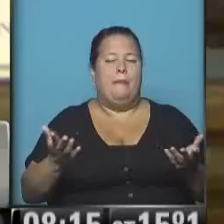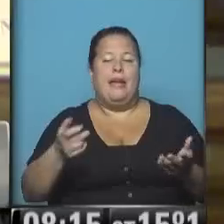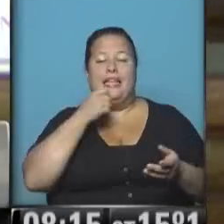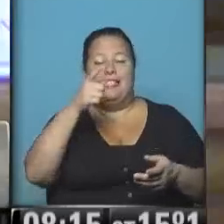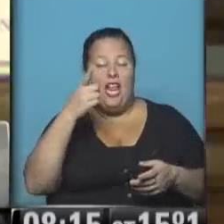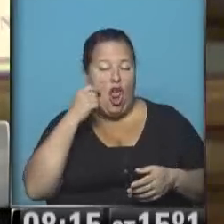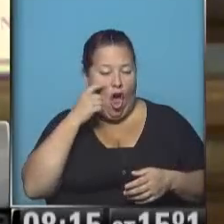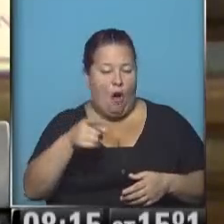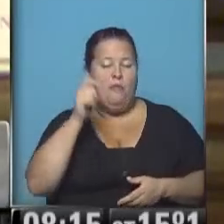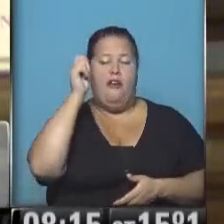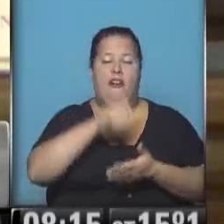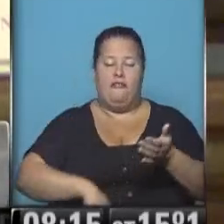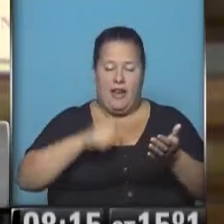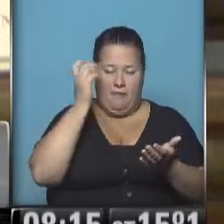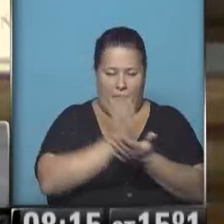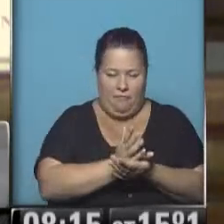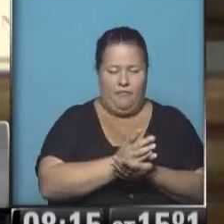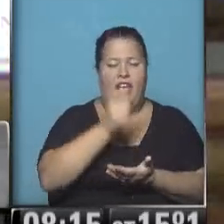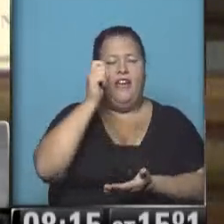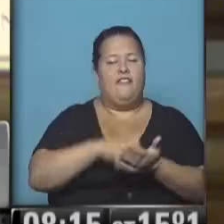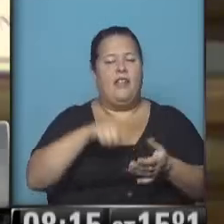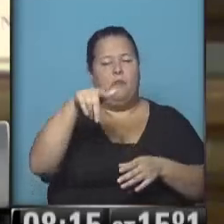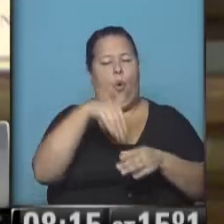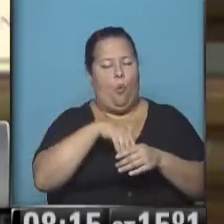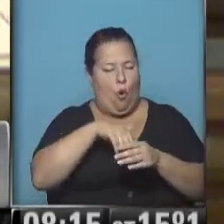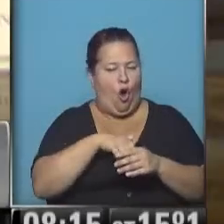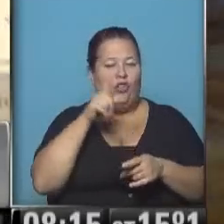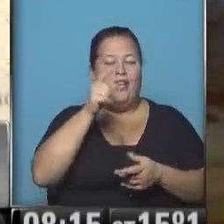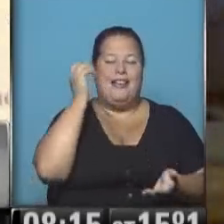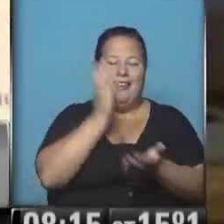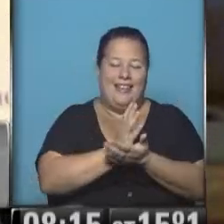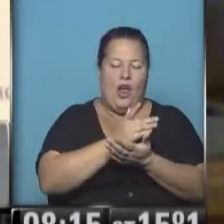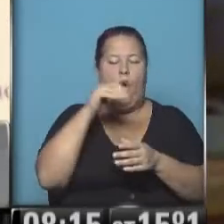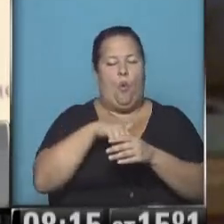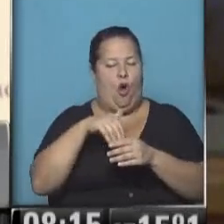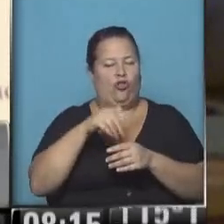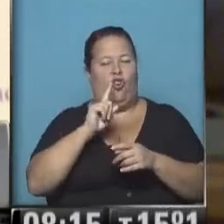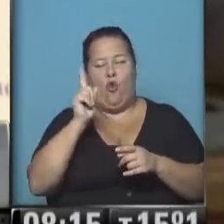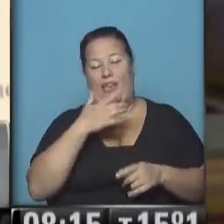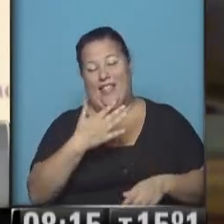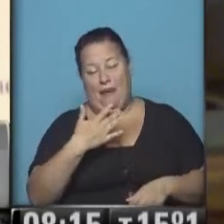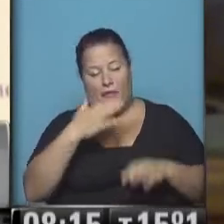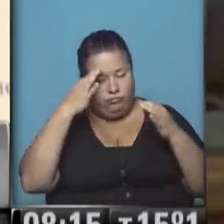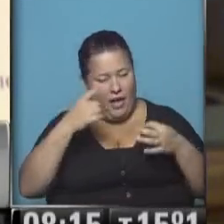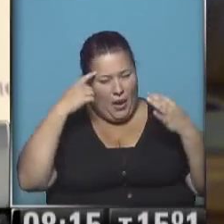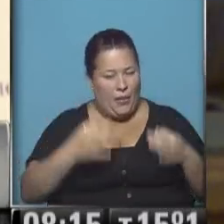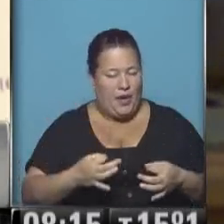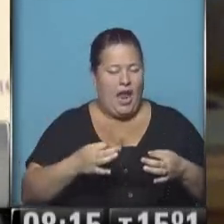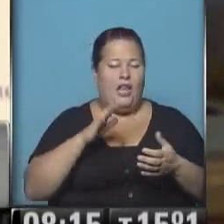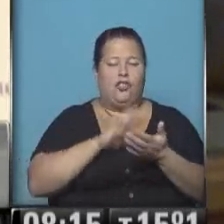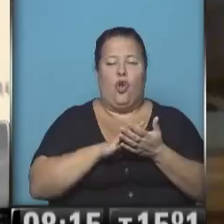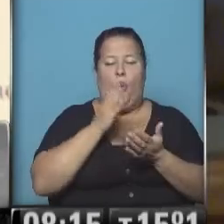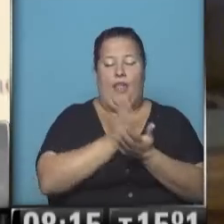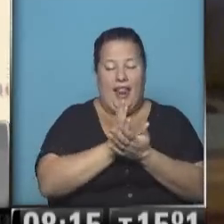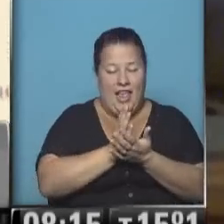juez Fight firme las sentenci firme sus votos y esas sentencias o esos votos no sean disparates sino que sean razonables y ajustados a